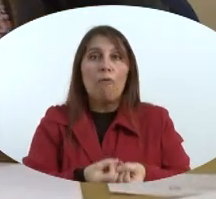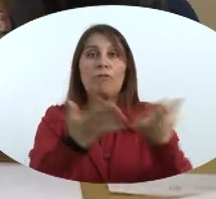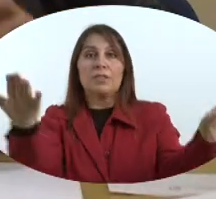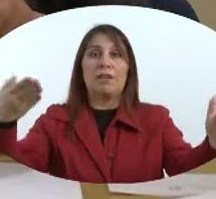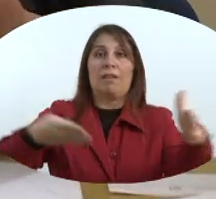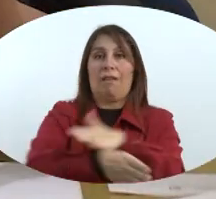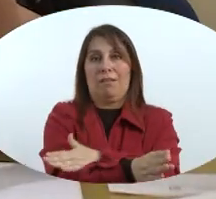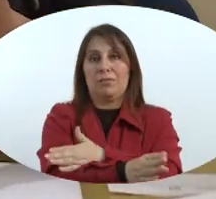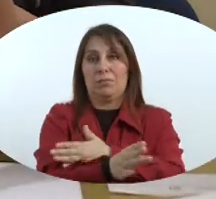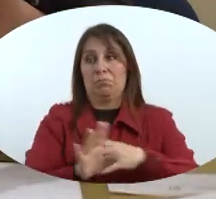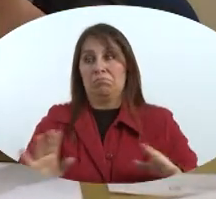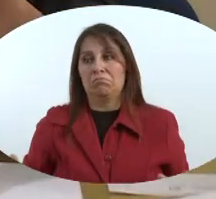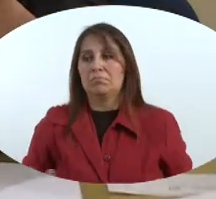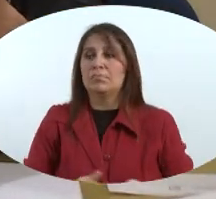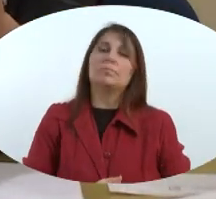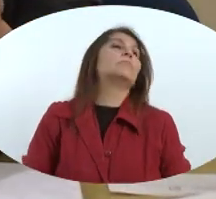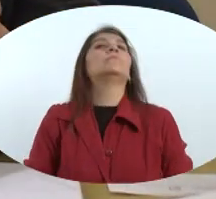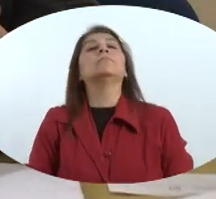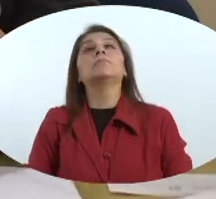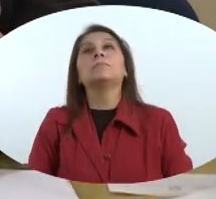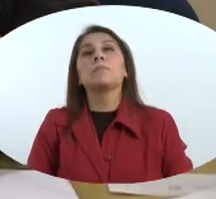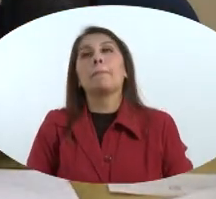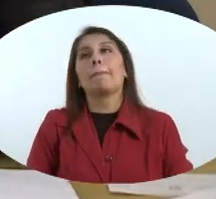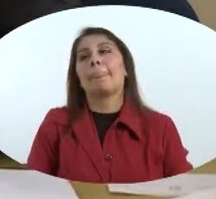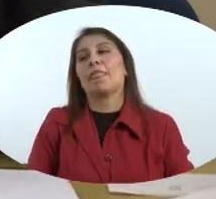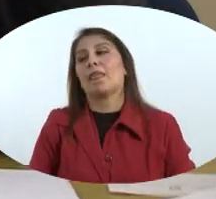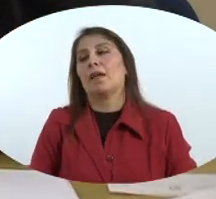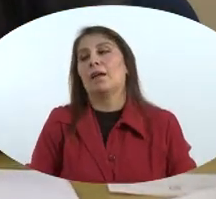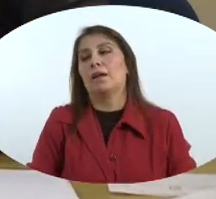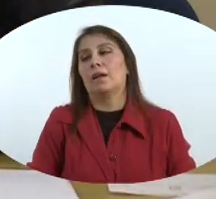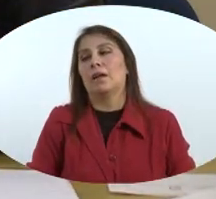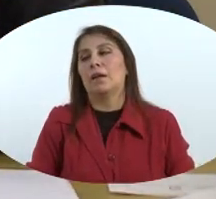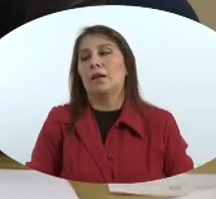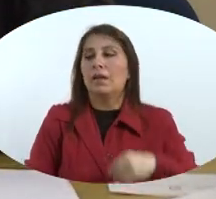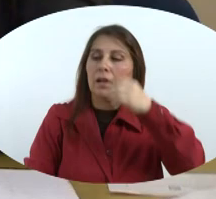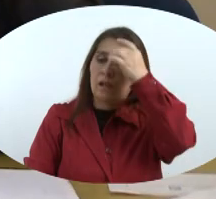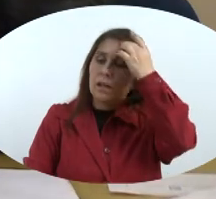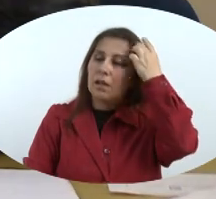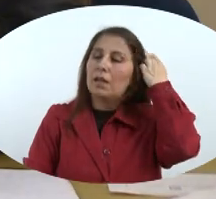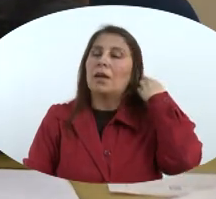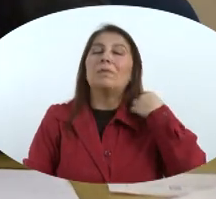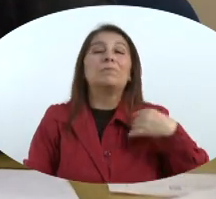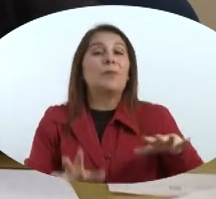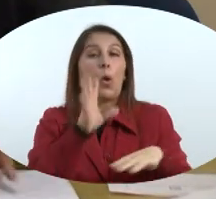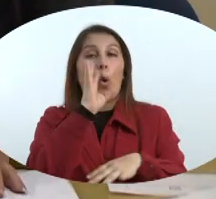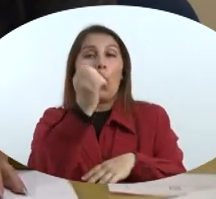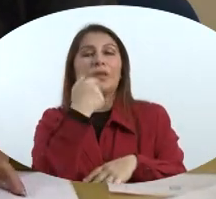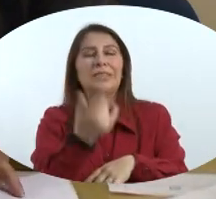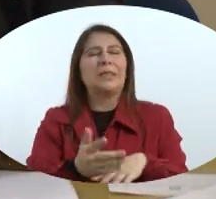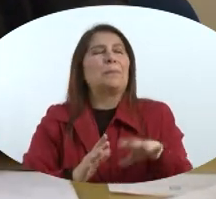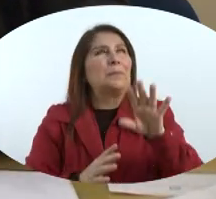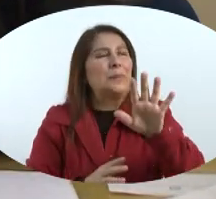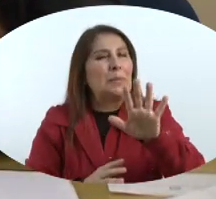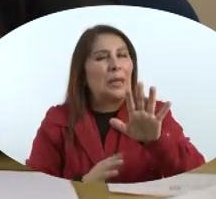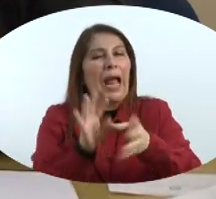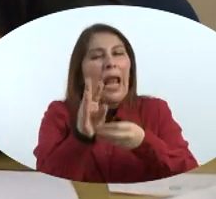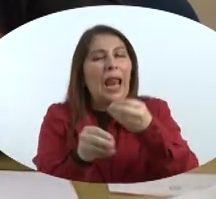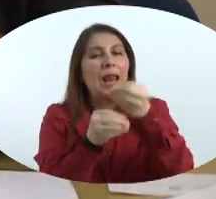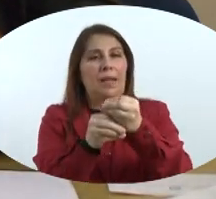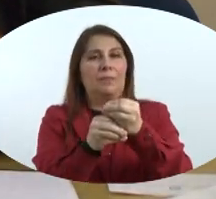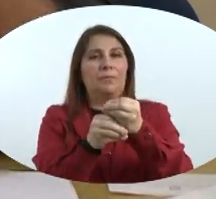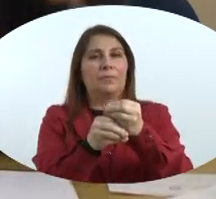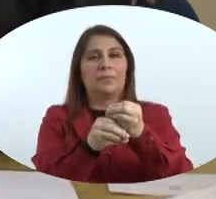escolar ya eso nos toca corre solo un mosquito ahí como para que hombre